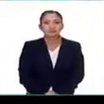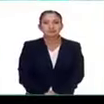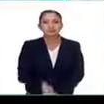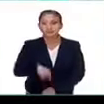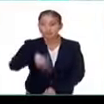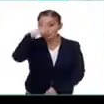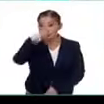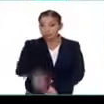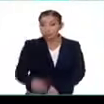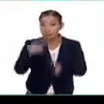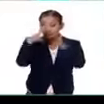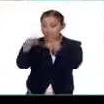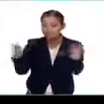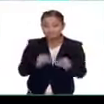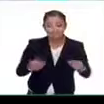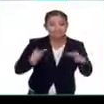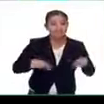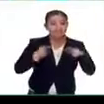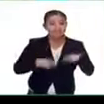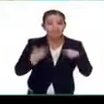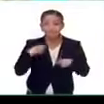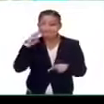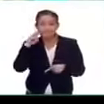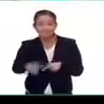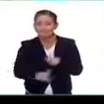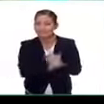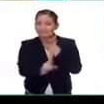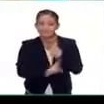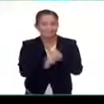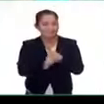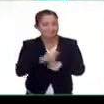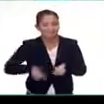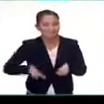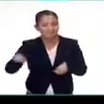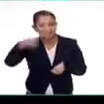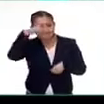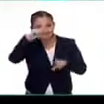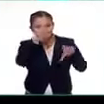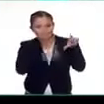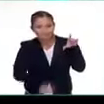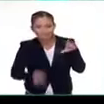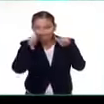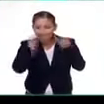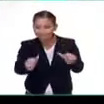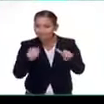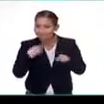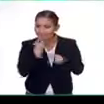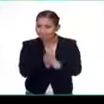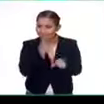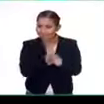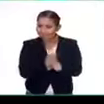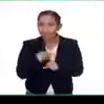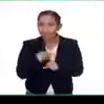En México, la desaparición de personas es una de las problemáticas que el gobierno de la República atiende con prioridad. Desde un enfoque de